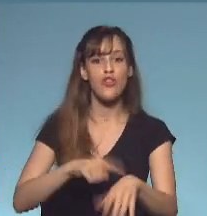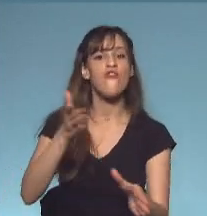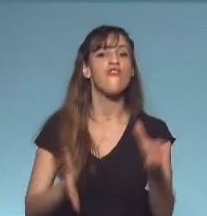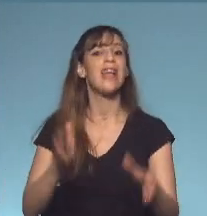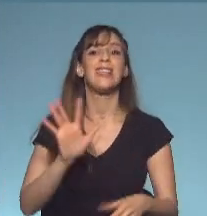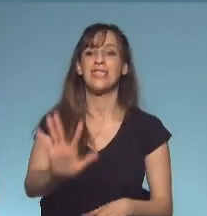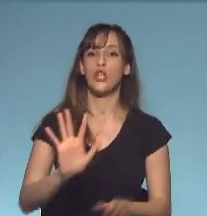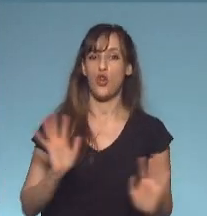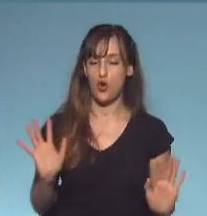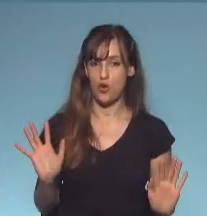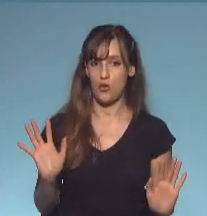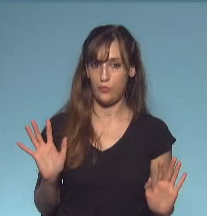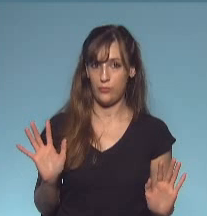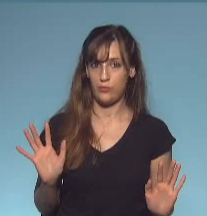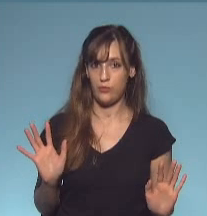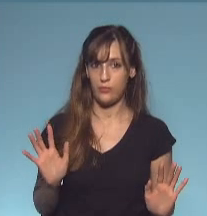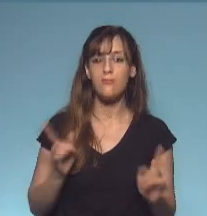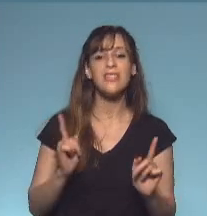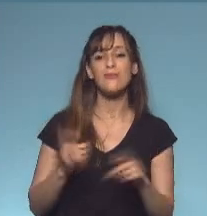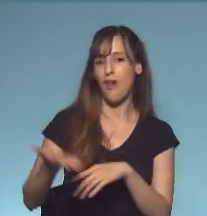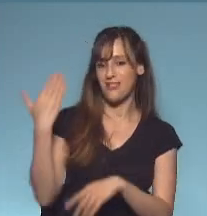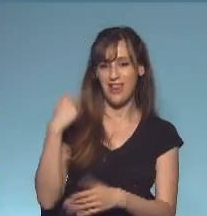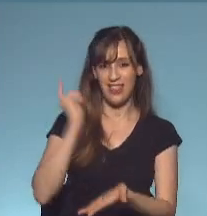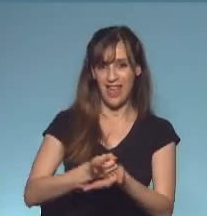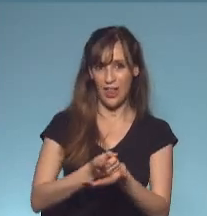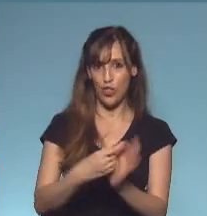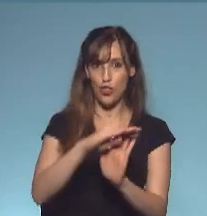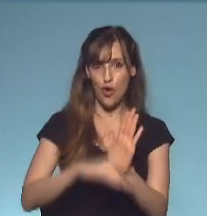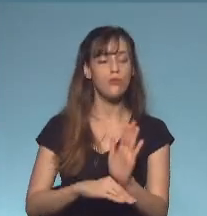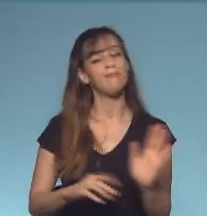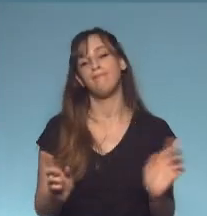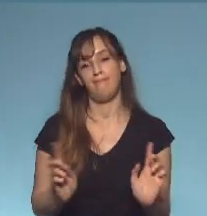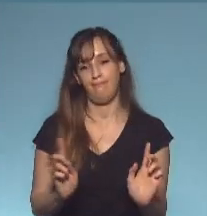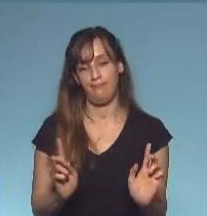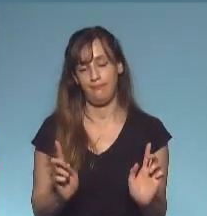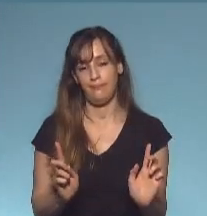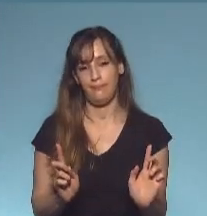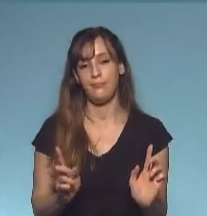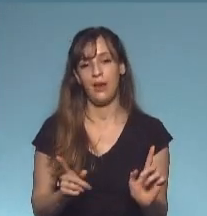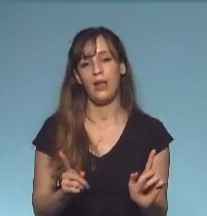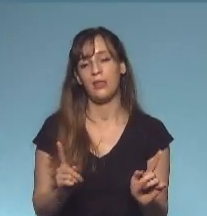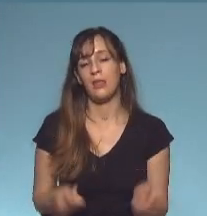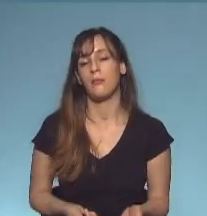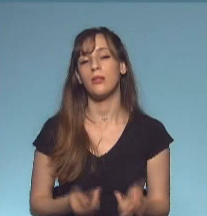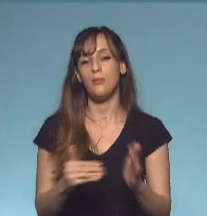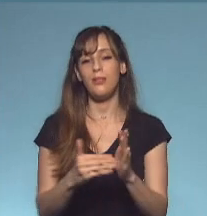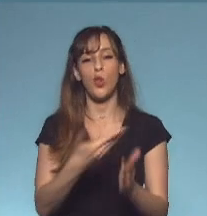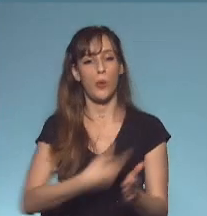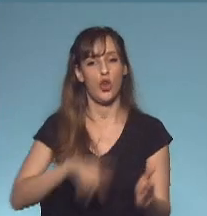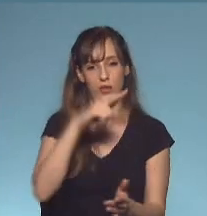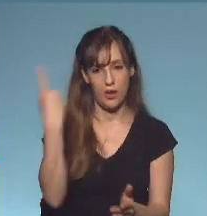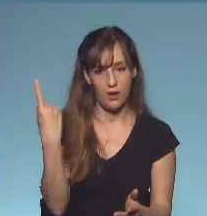contemplados, obviamente, en el decreto de Alberto, que también responde a indicadores del Gobierno Nacional.